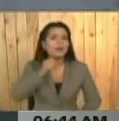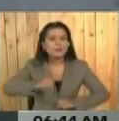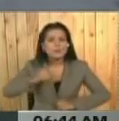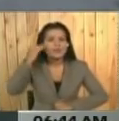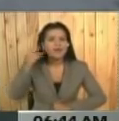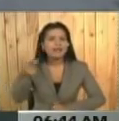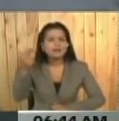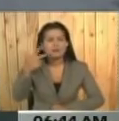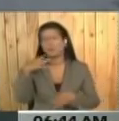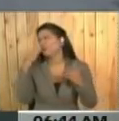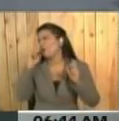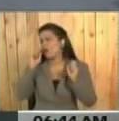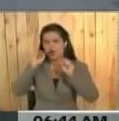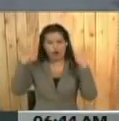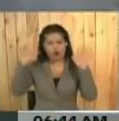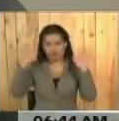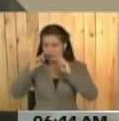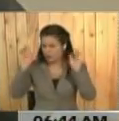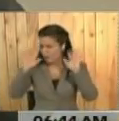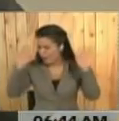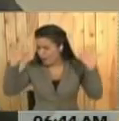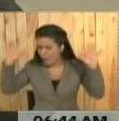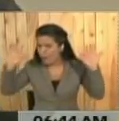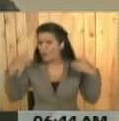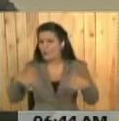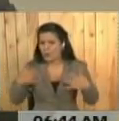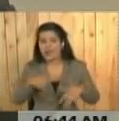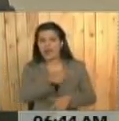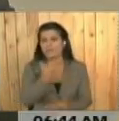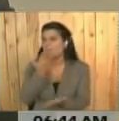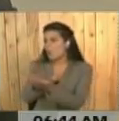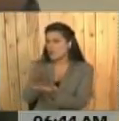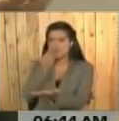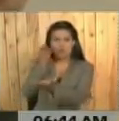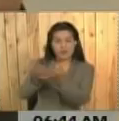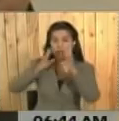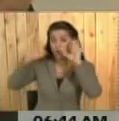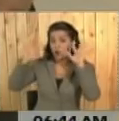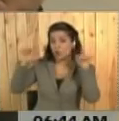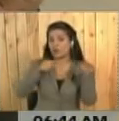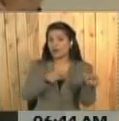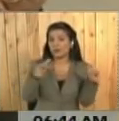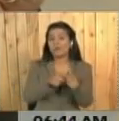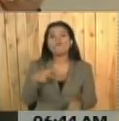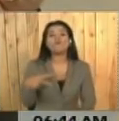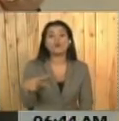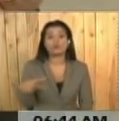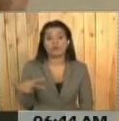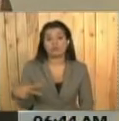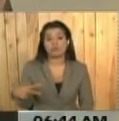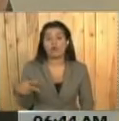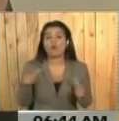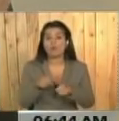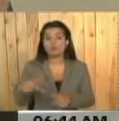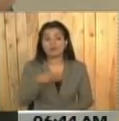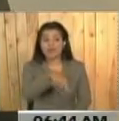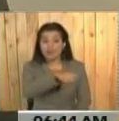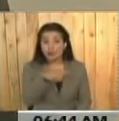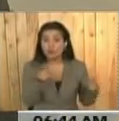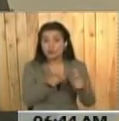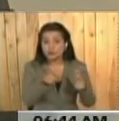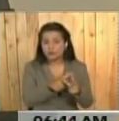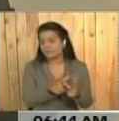total y absoluta es el que ha planteado locuras desde la gente de voluntad popular que es el fascismo más